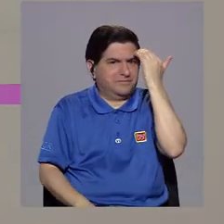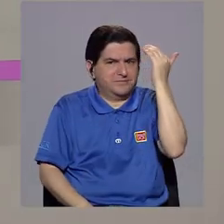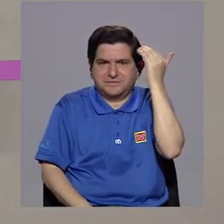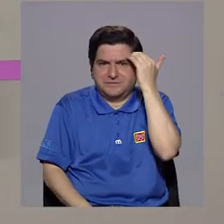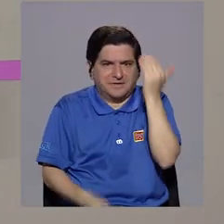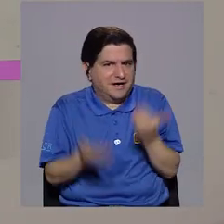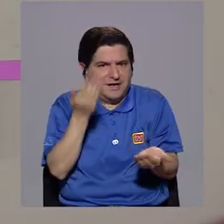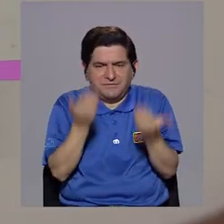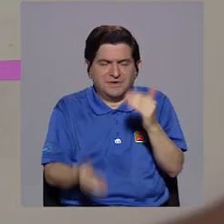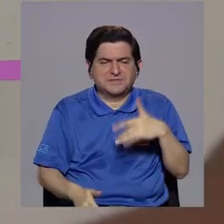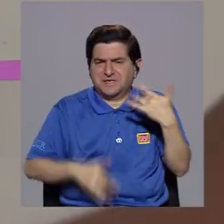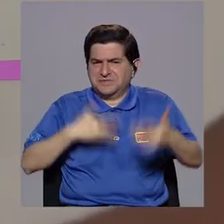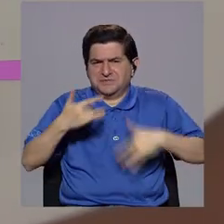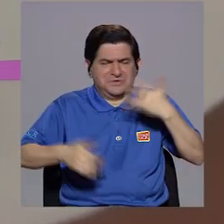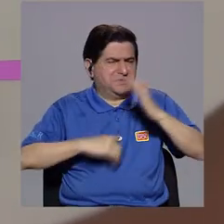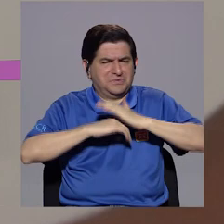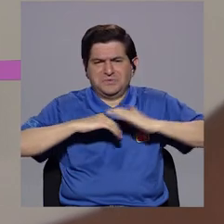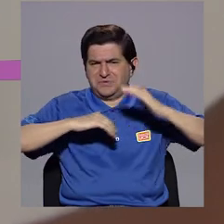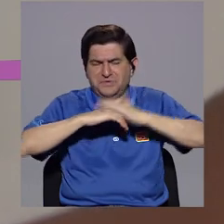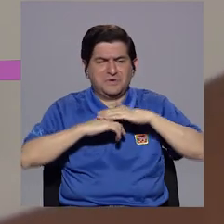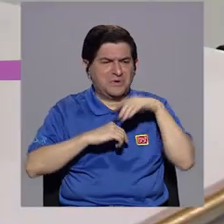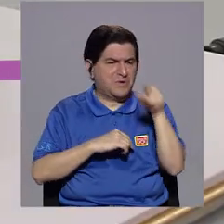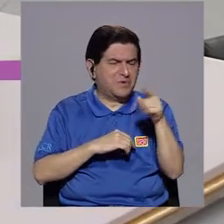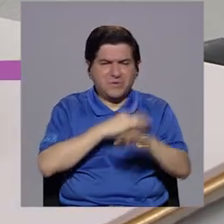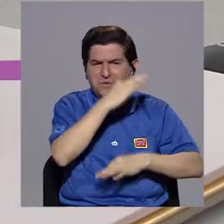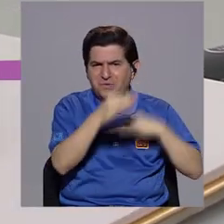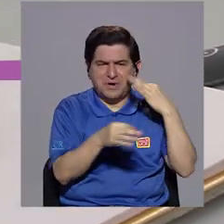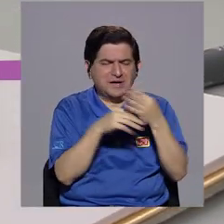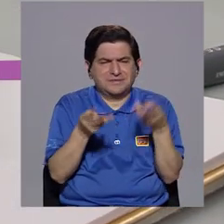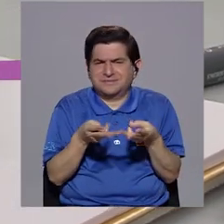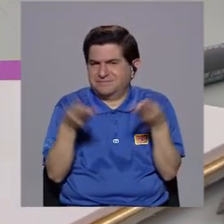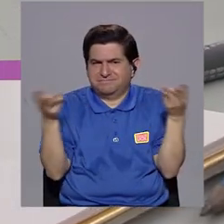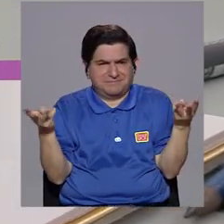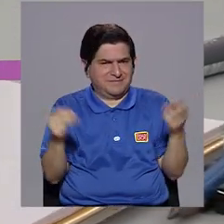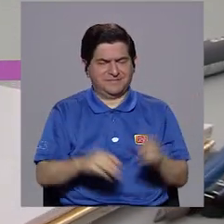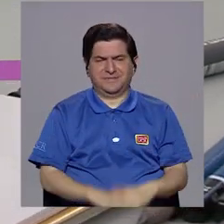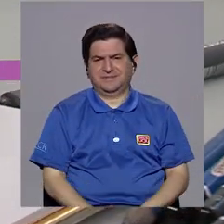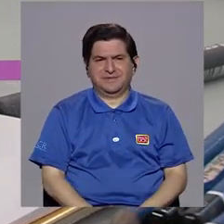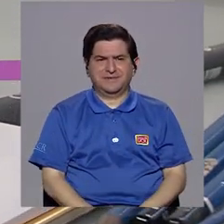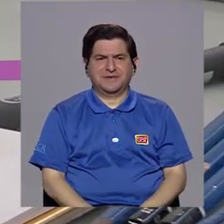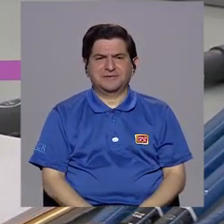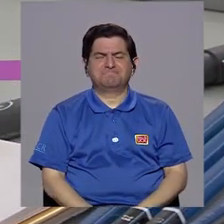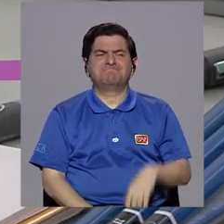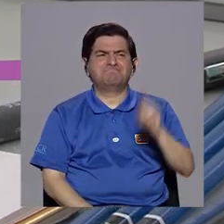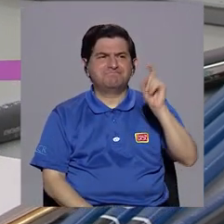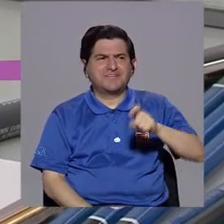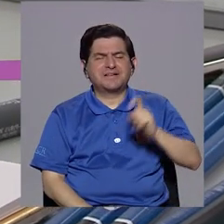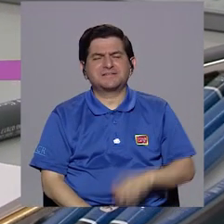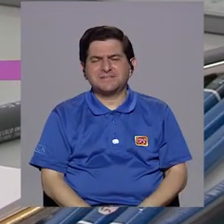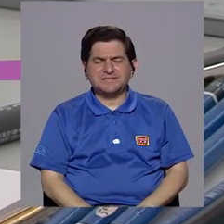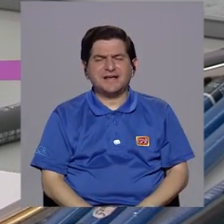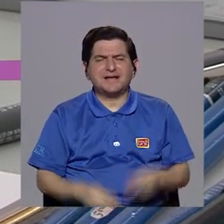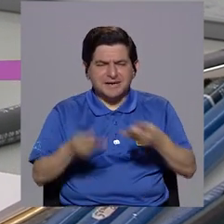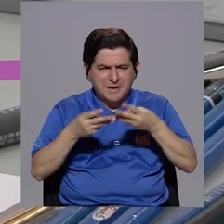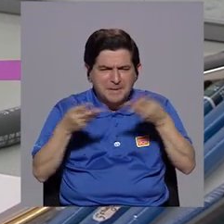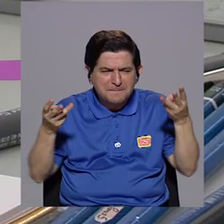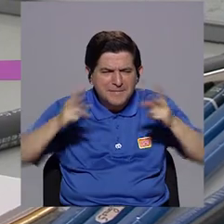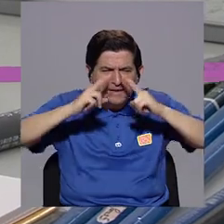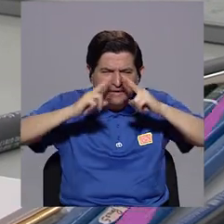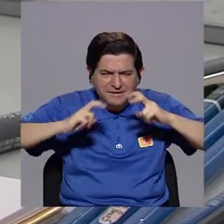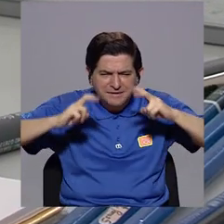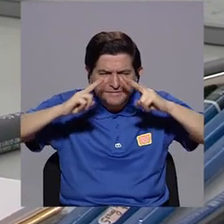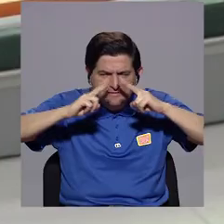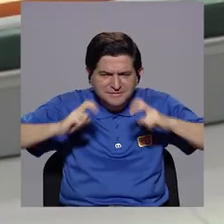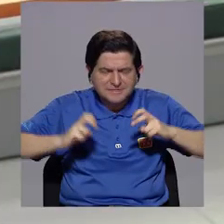menor idea, ¿verdad?, o no se siente cómodo con ese tipo de material. Entonces sí, habría que hacer una exploración de